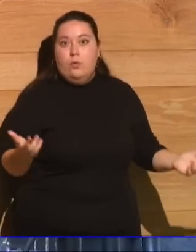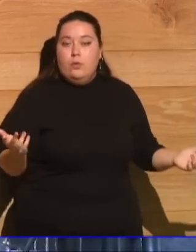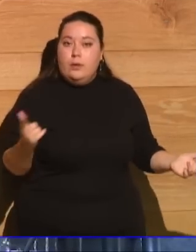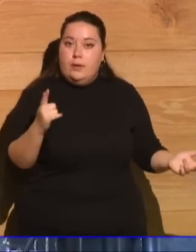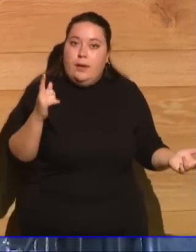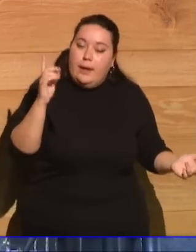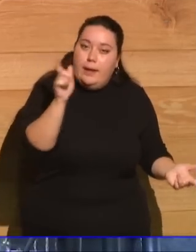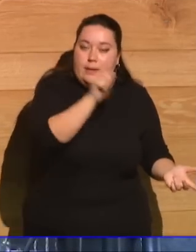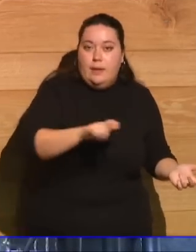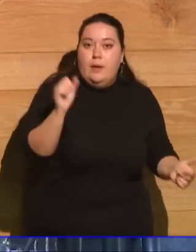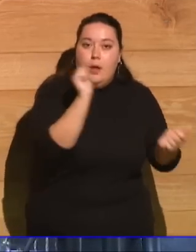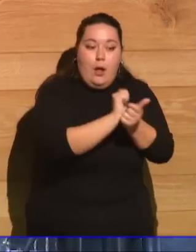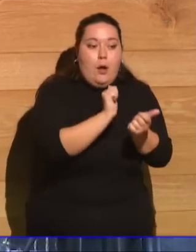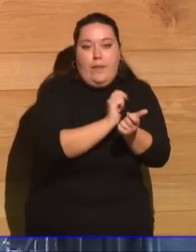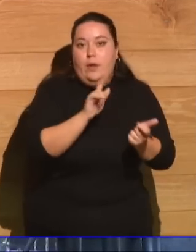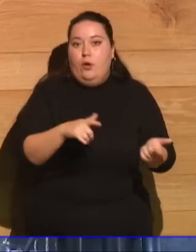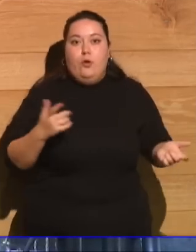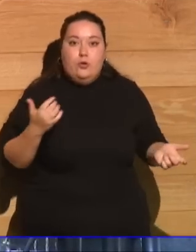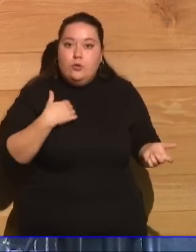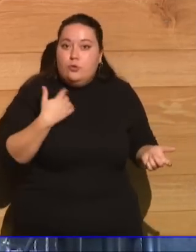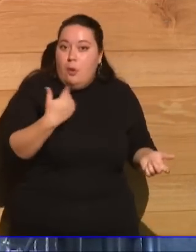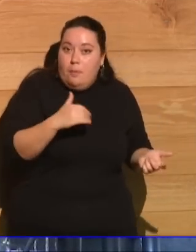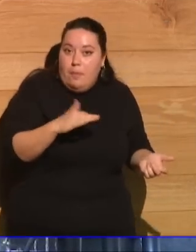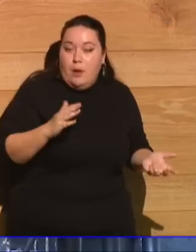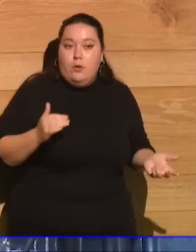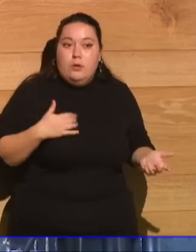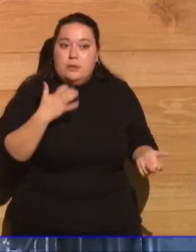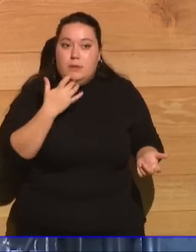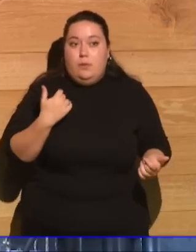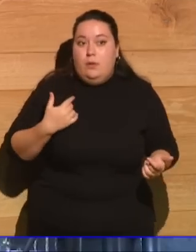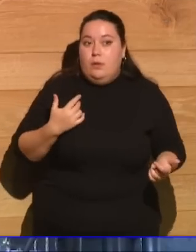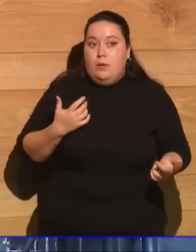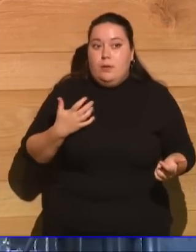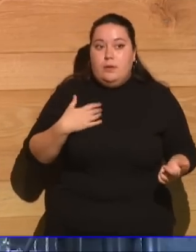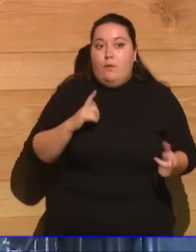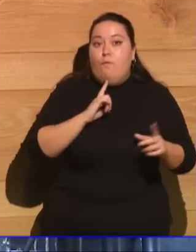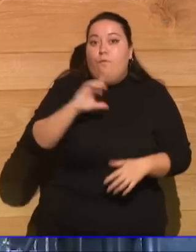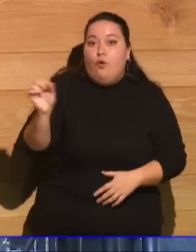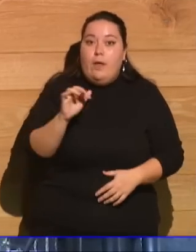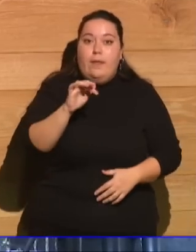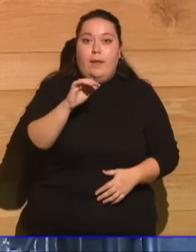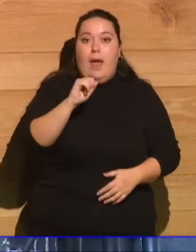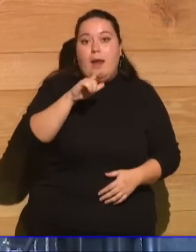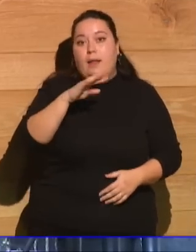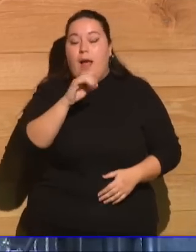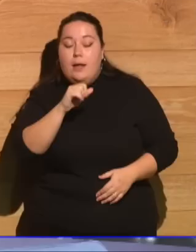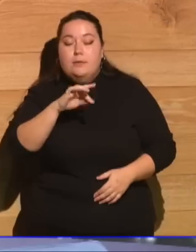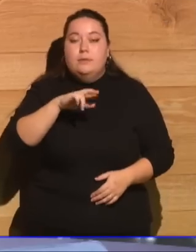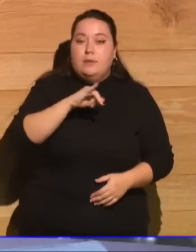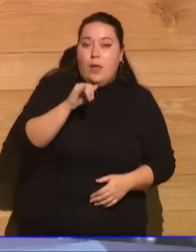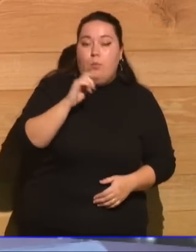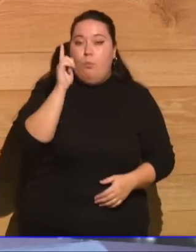sea, si haces Papillón es puta Francia, ole. Si haces Fuga de Alcatraz es puta San Francisco. Es